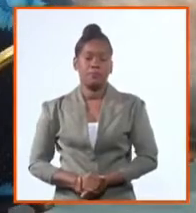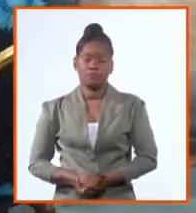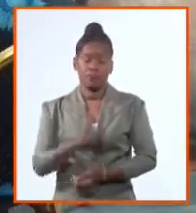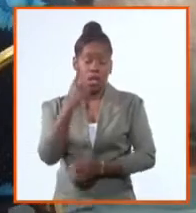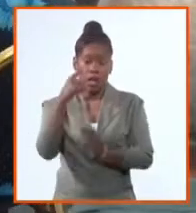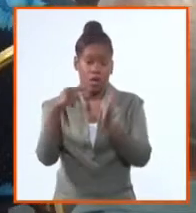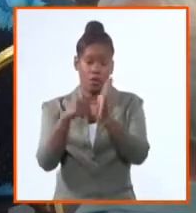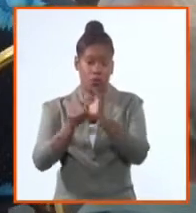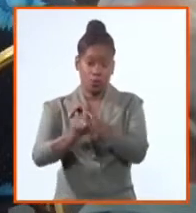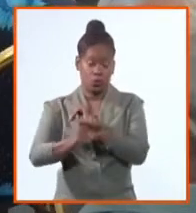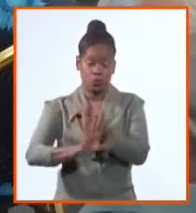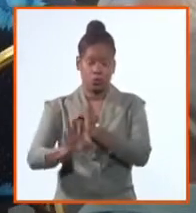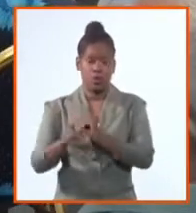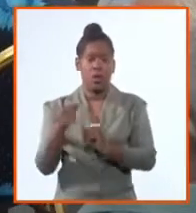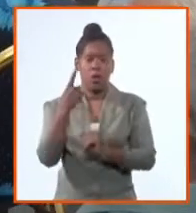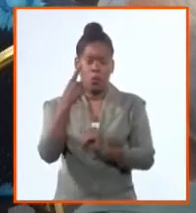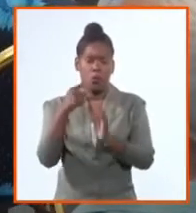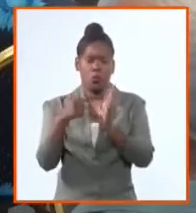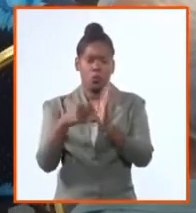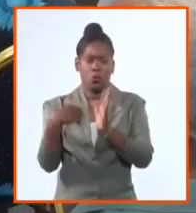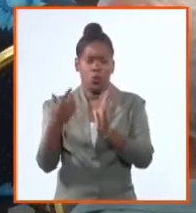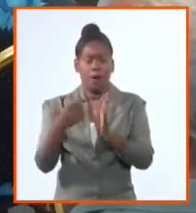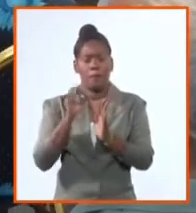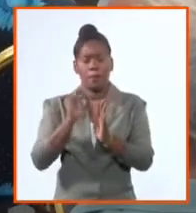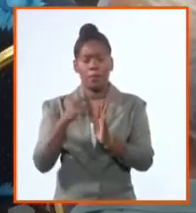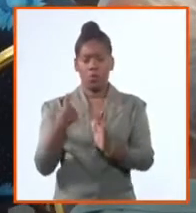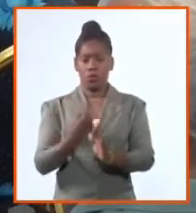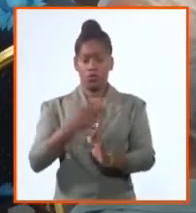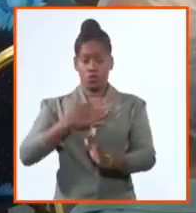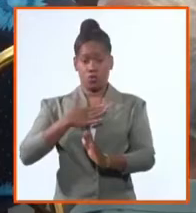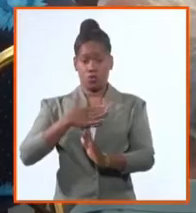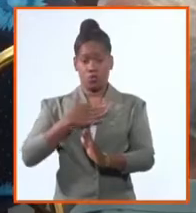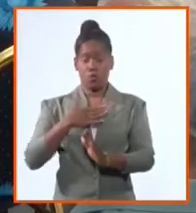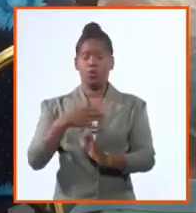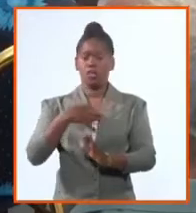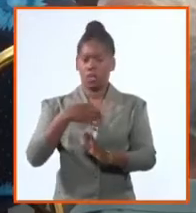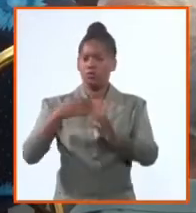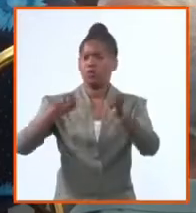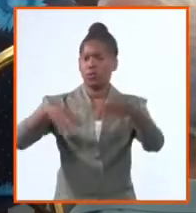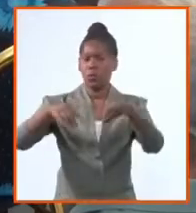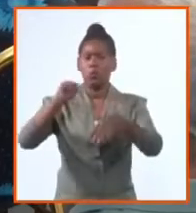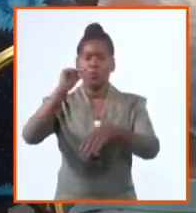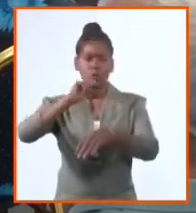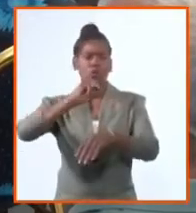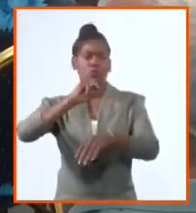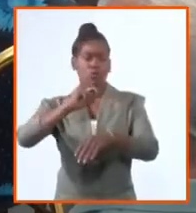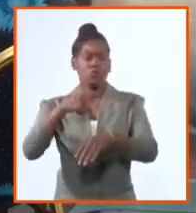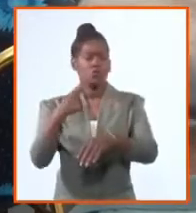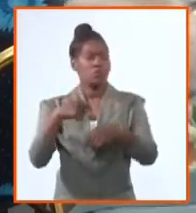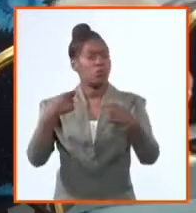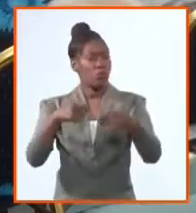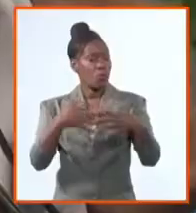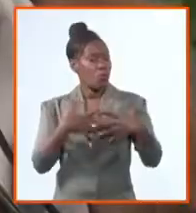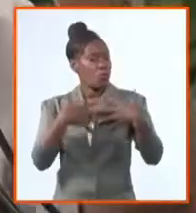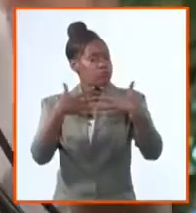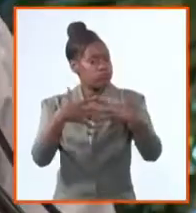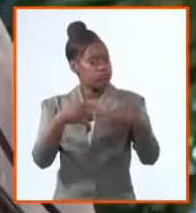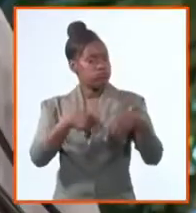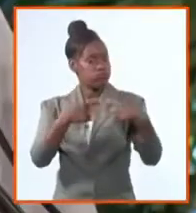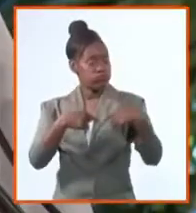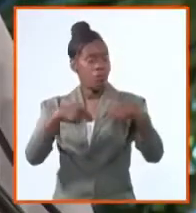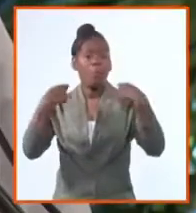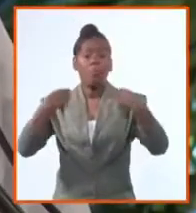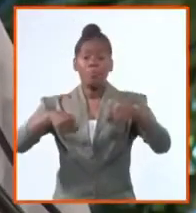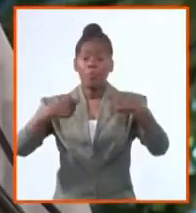señalando algunas cosas algunos problemas que son vitales para nosotros hoy día y que hay que ponerle corazón, pero hay que ponerle